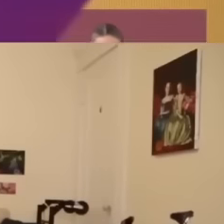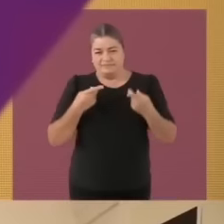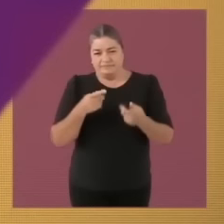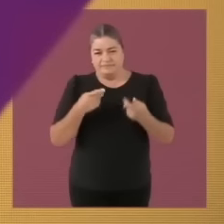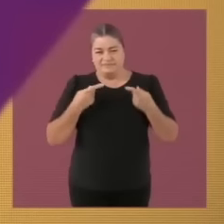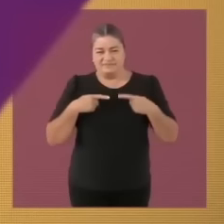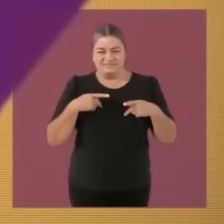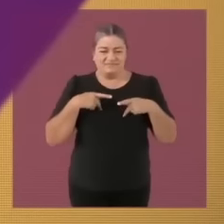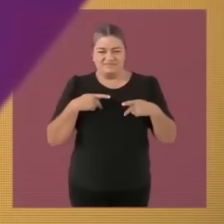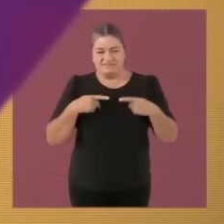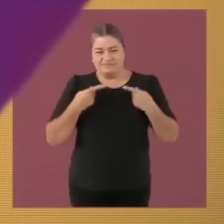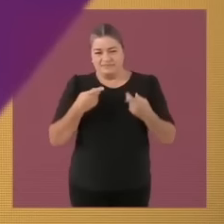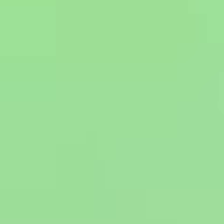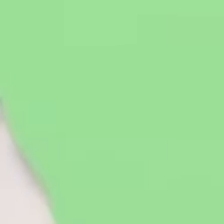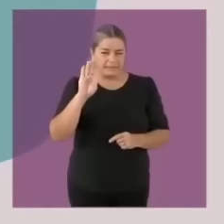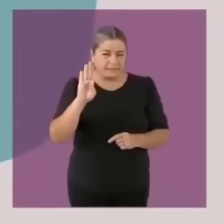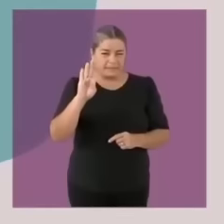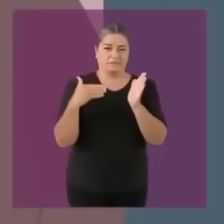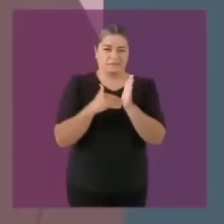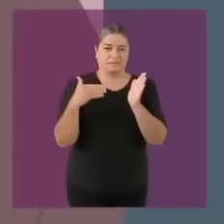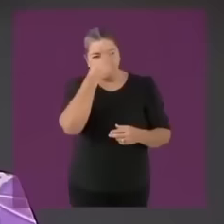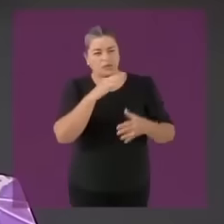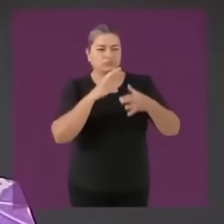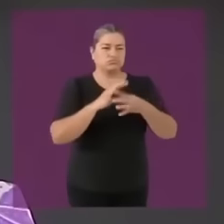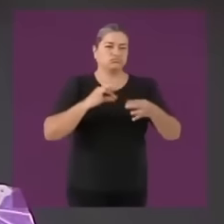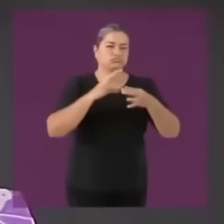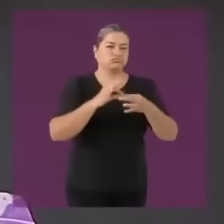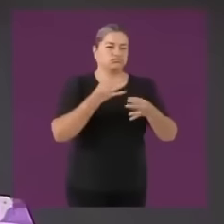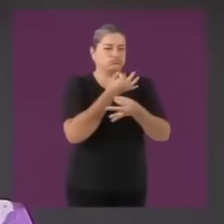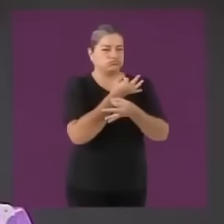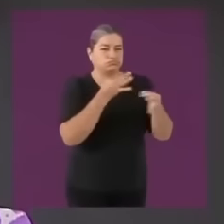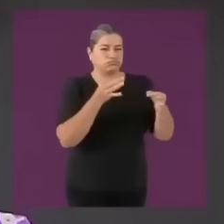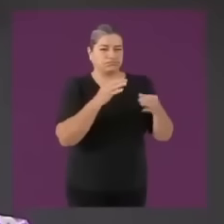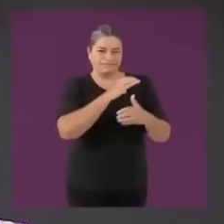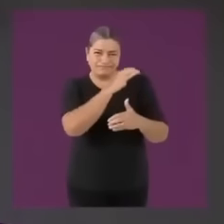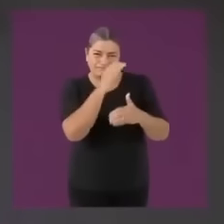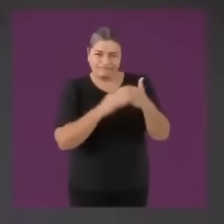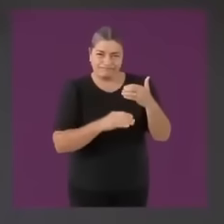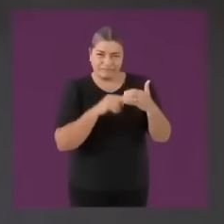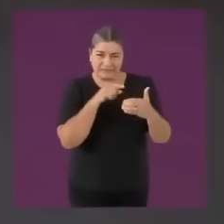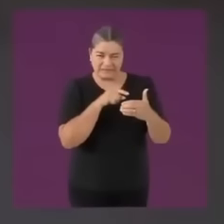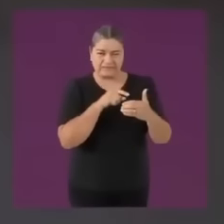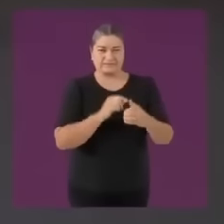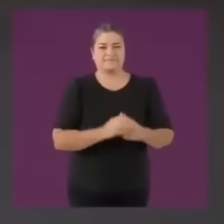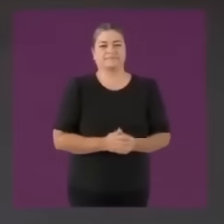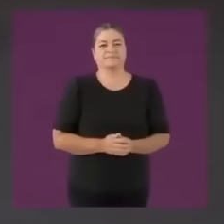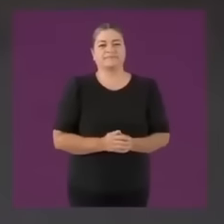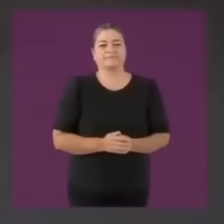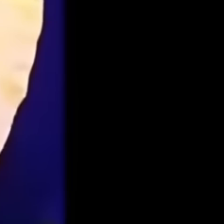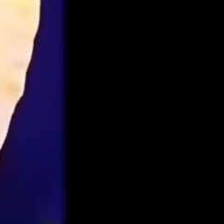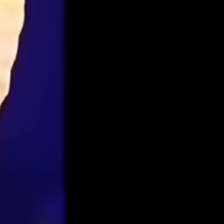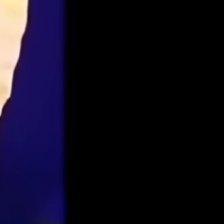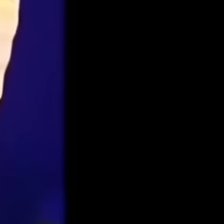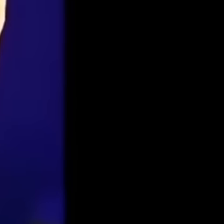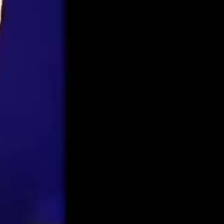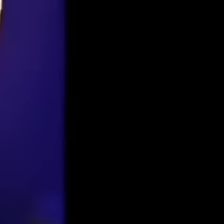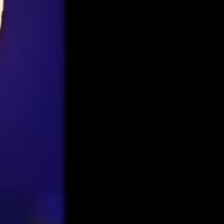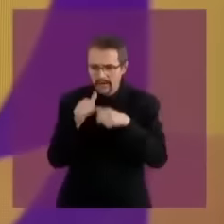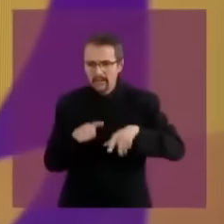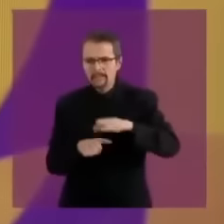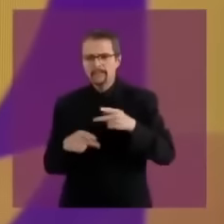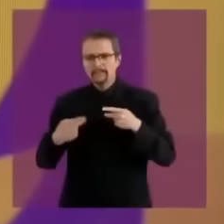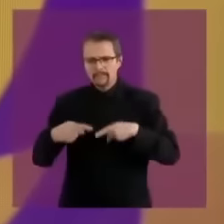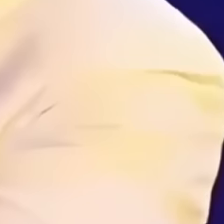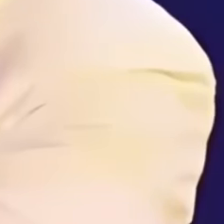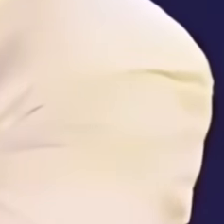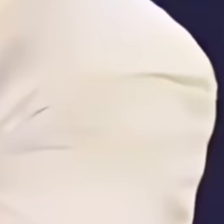Ah. Qué bonitas reglas. Empezamos con la primer mamada del segmento Educación y Salsa.